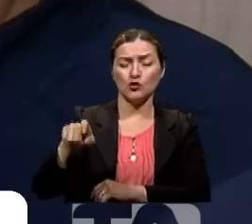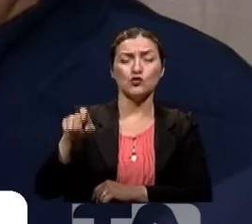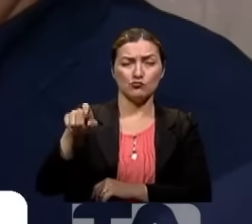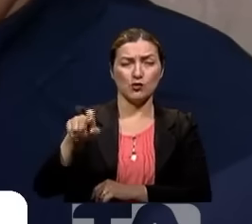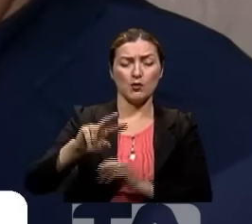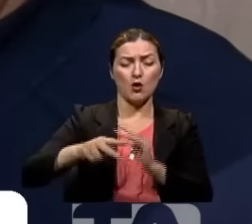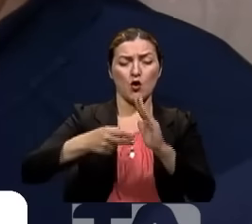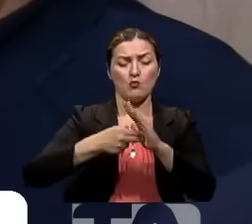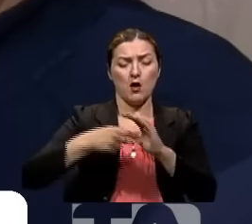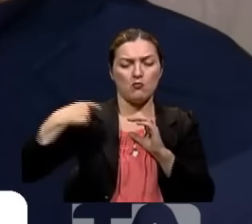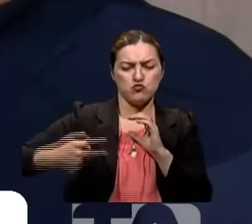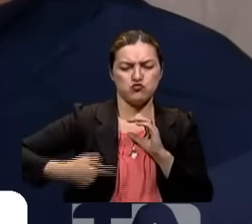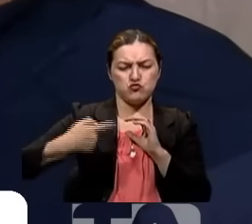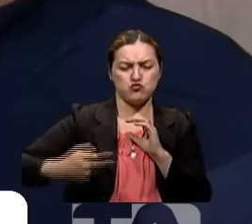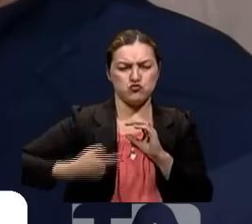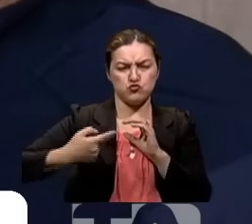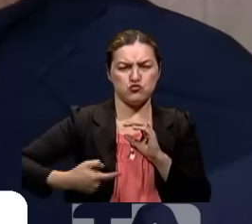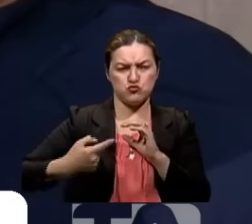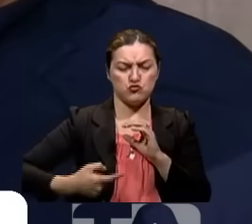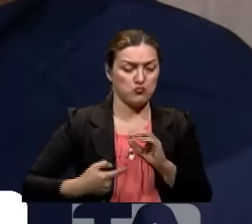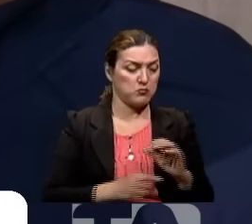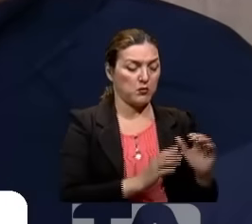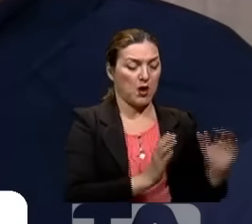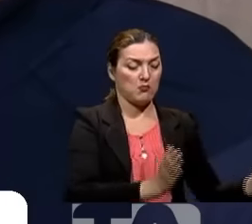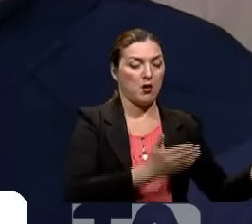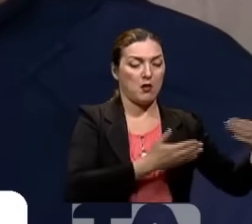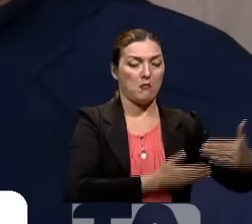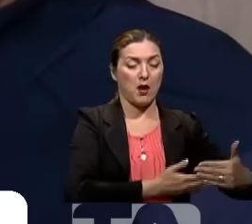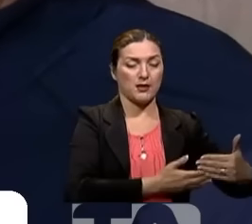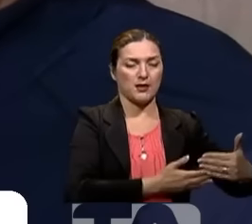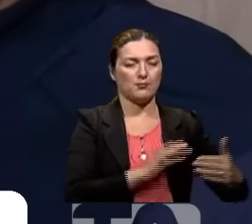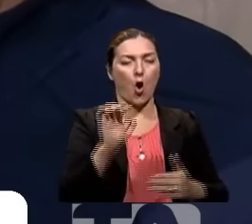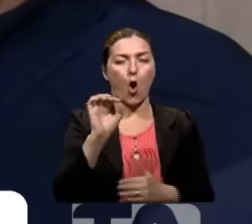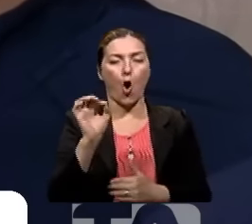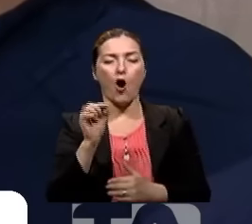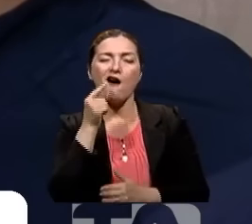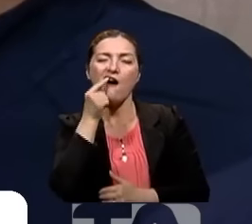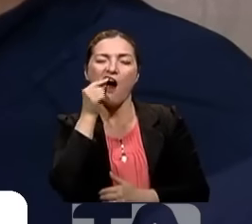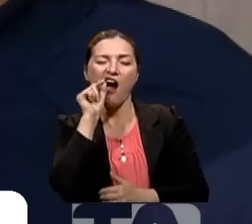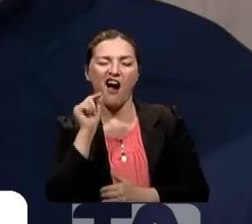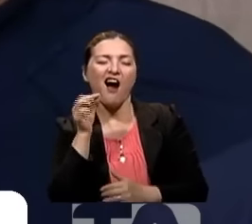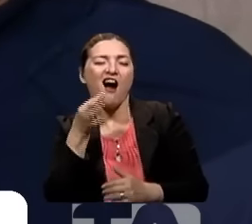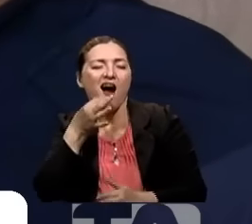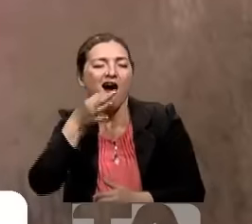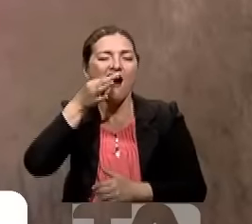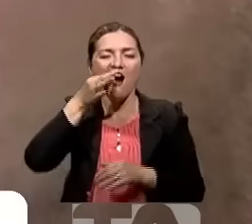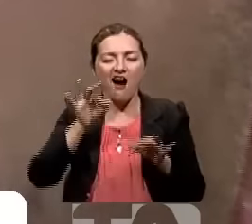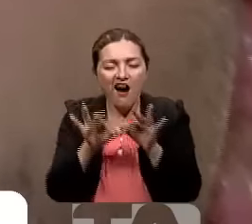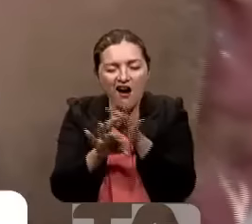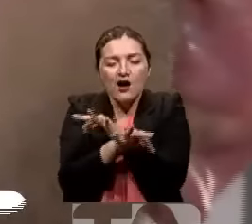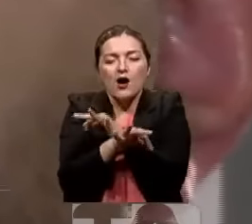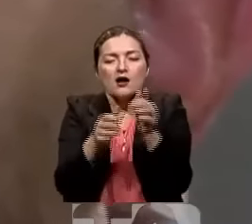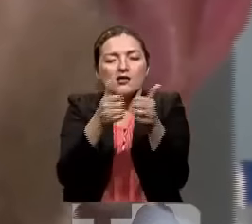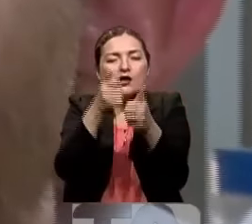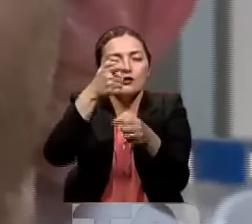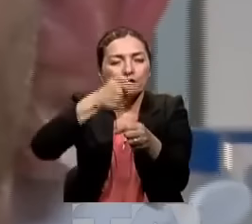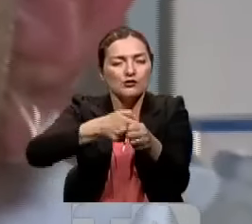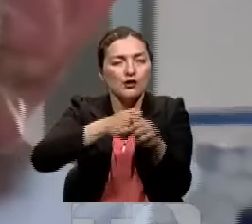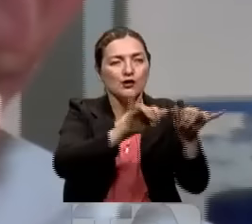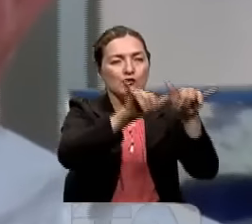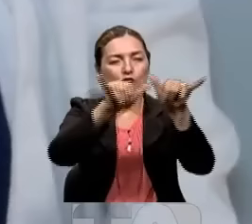compresor que funciona con luz, hasta, digamos, colocación de implantes que necesitamos equipos ya específicos. Similar es la situación